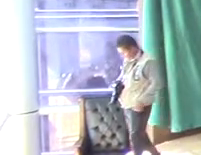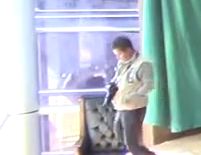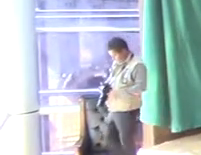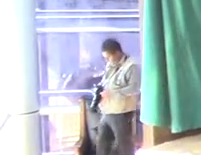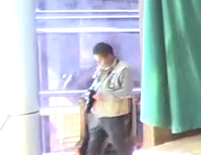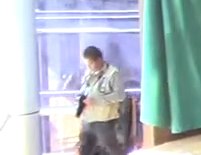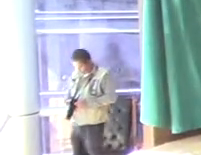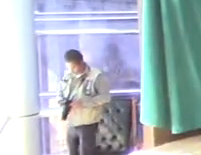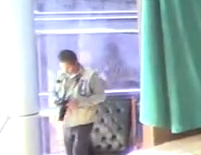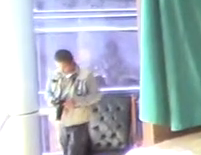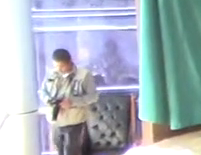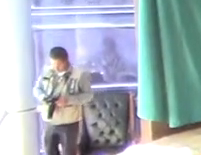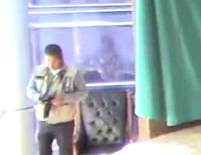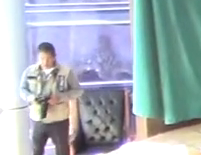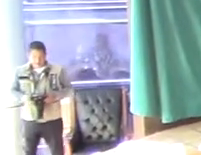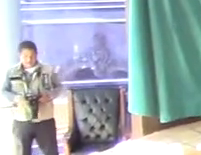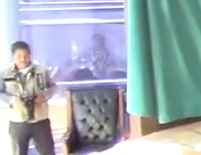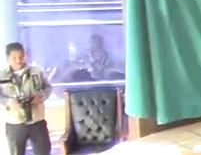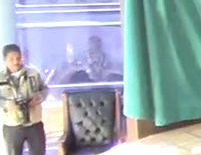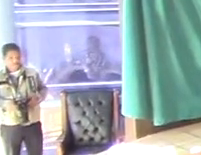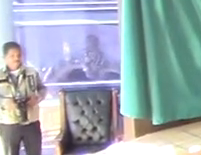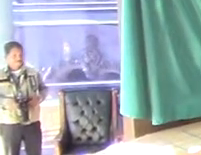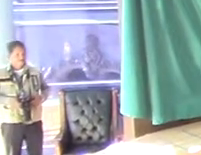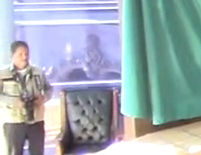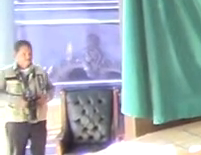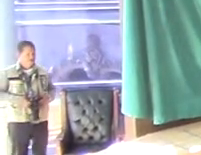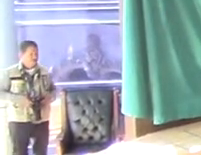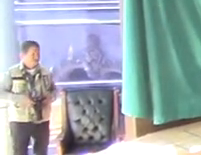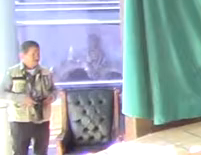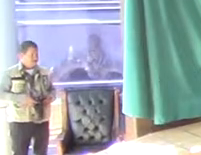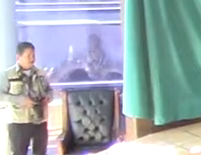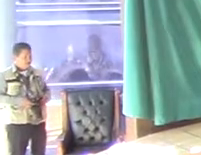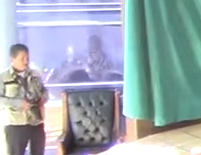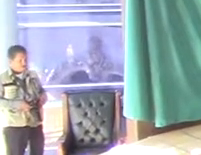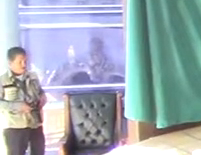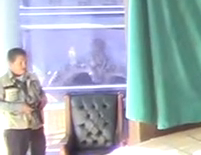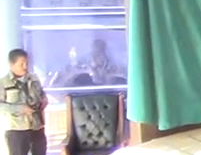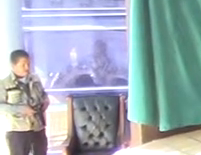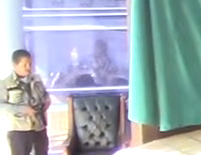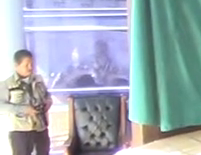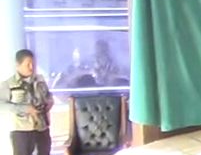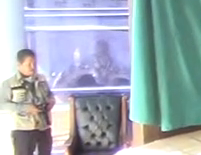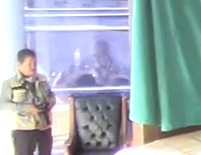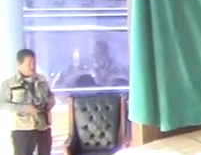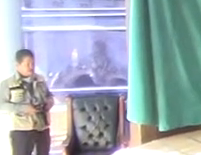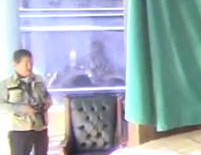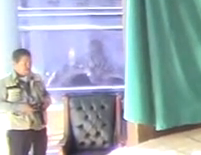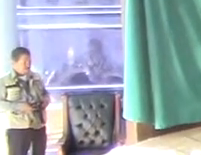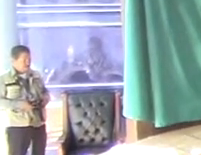sobre todo hablando de los municipios pequeños. Y también puede resultar incosteable querer